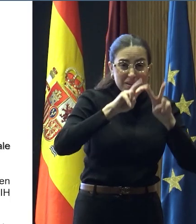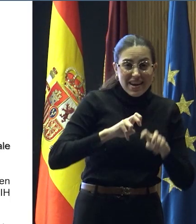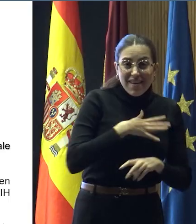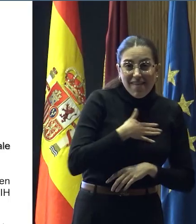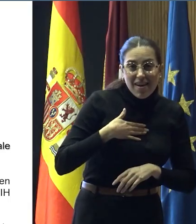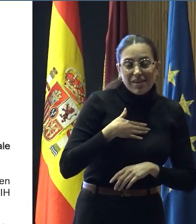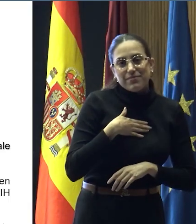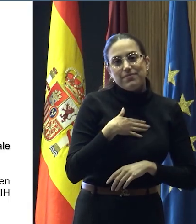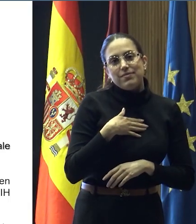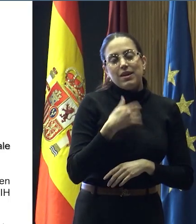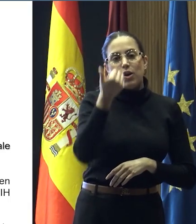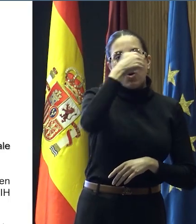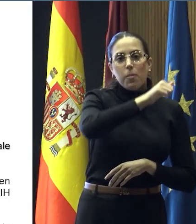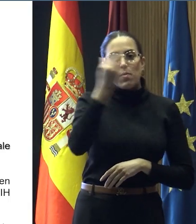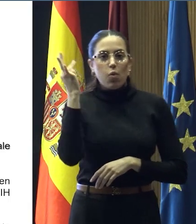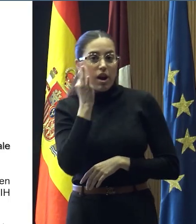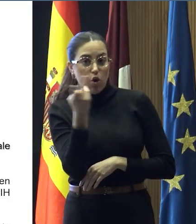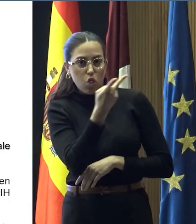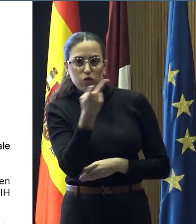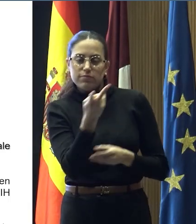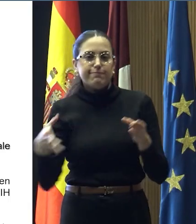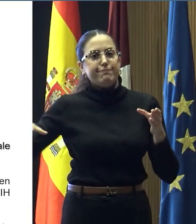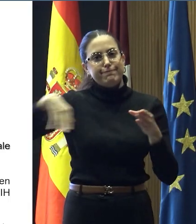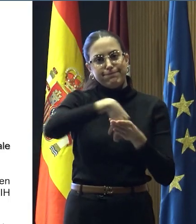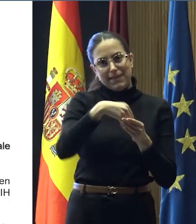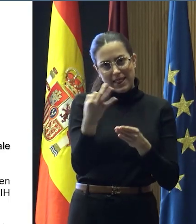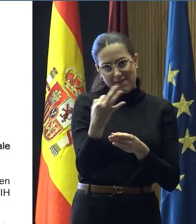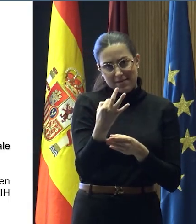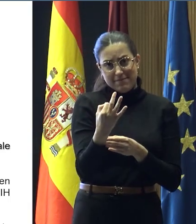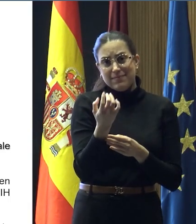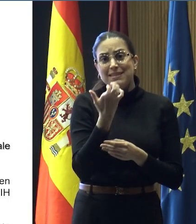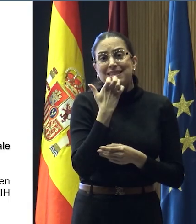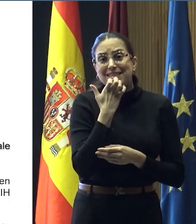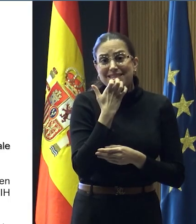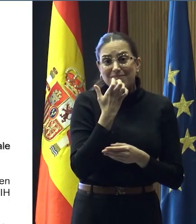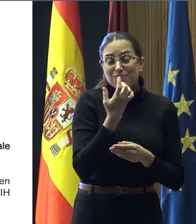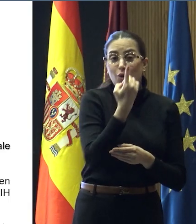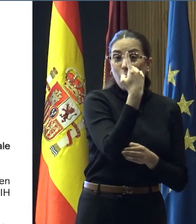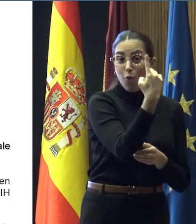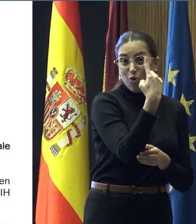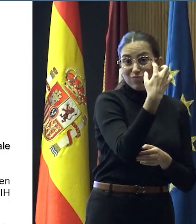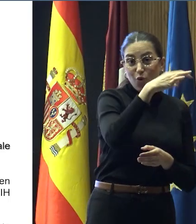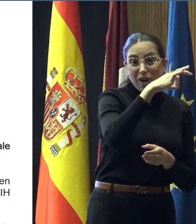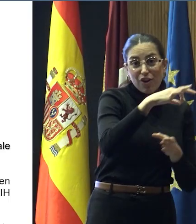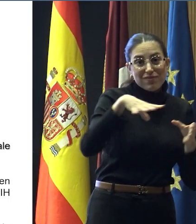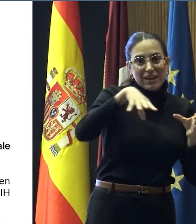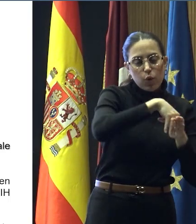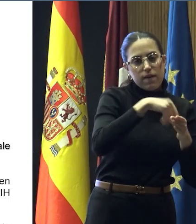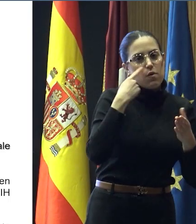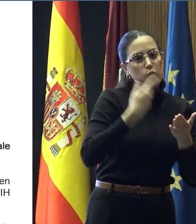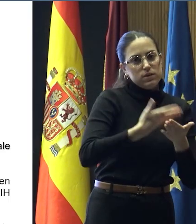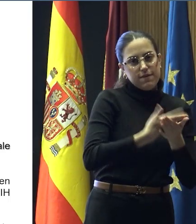solo si incluyen los sexos, los dos sexos. Y si solamente incluyen uno, pues hay que justificarlo muy